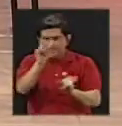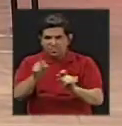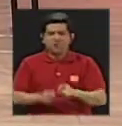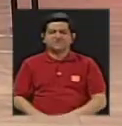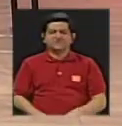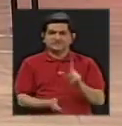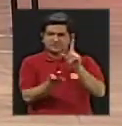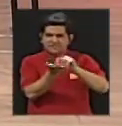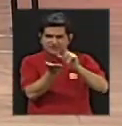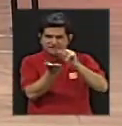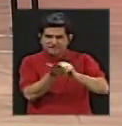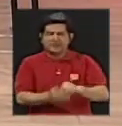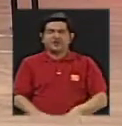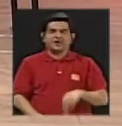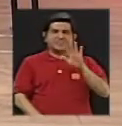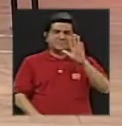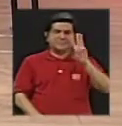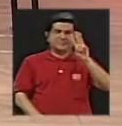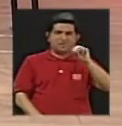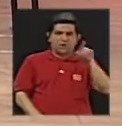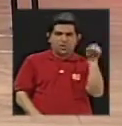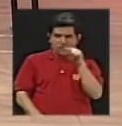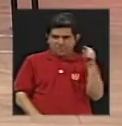publicamos este 5 de marzo,